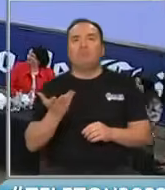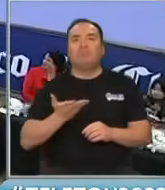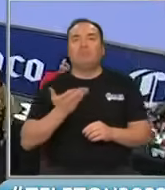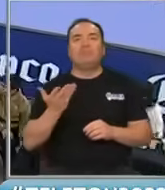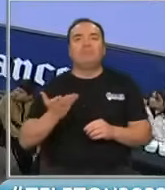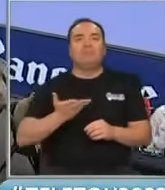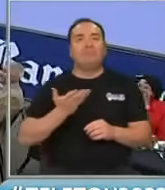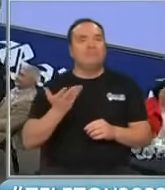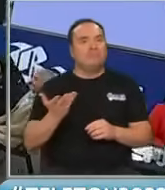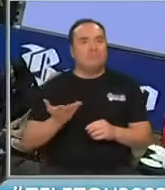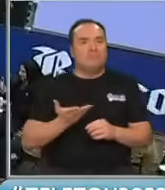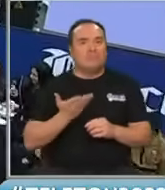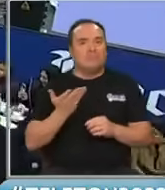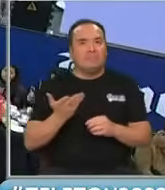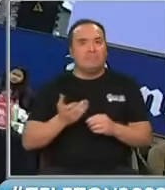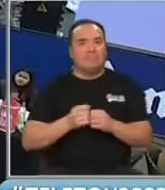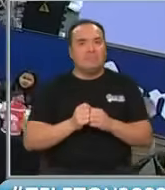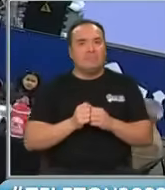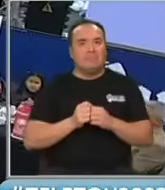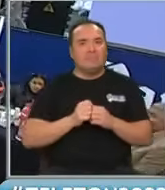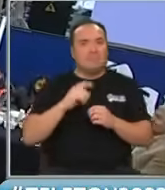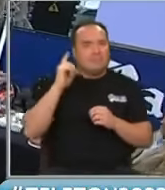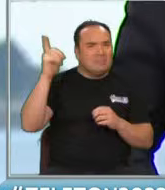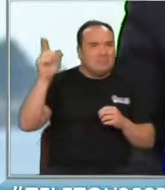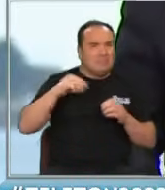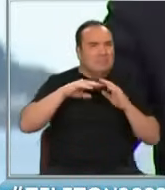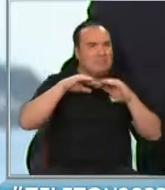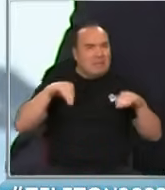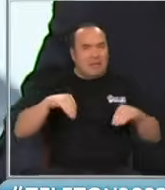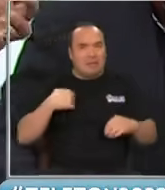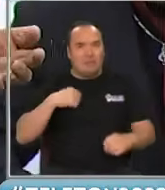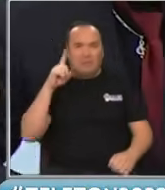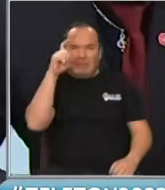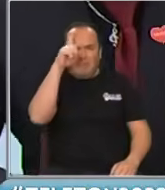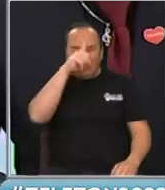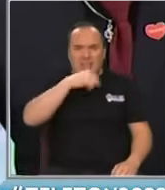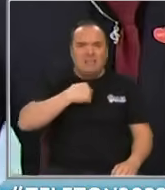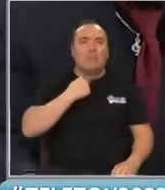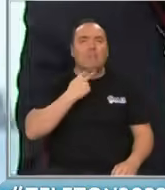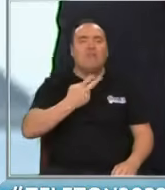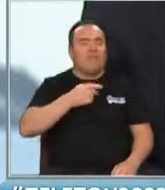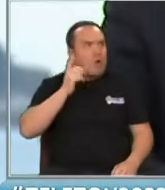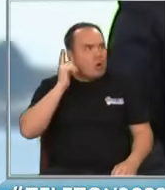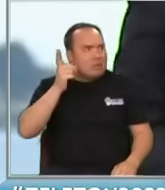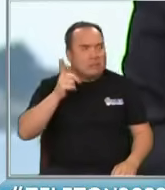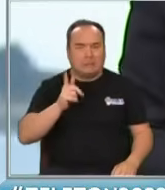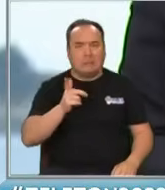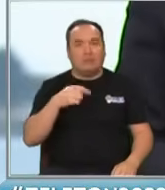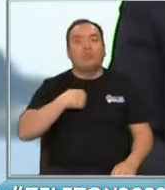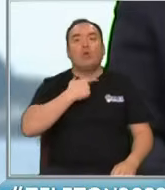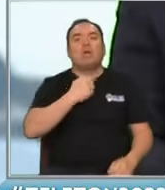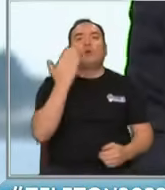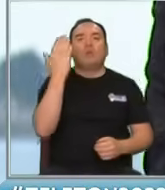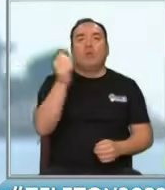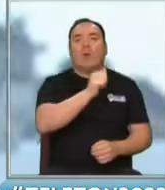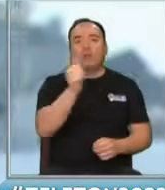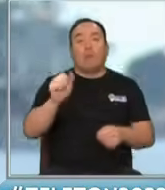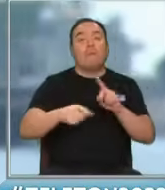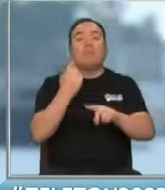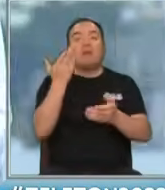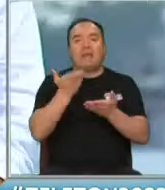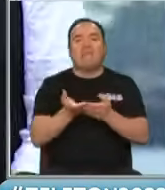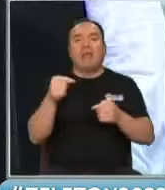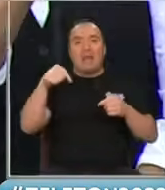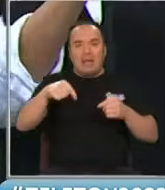estos fonos están en otra dimensión, entonces me cuesta un poquitito hablar. Quiero saludarlos a todos ustedes. Esta es la primera vez que estamos haciendo